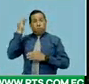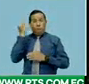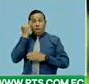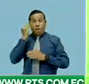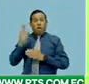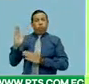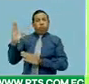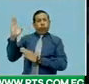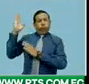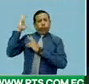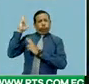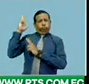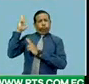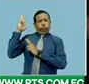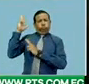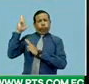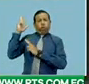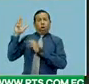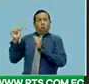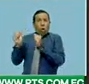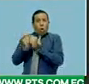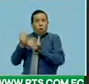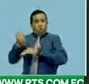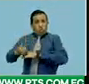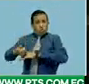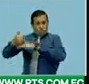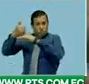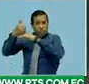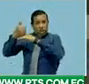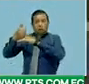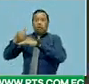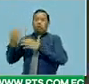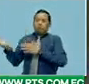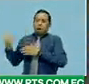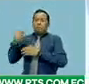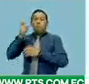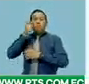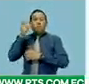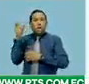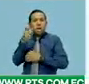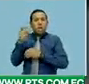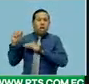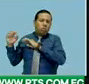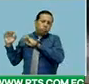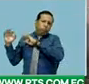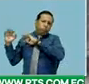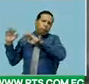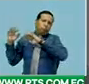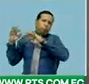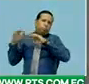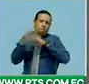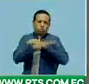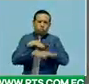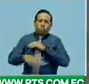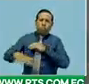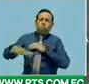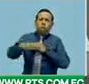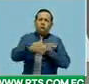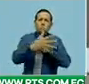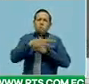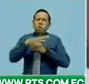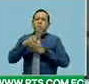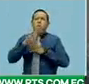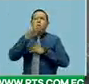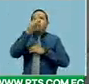Policía Nacional, funcionarios de asentamientos humanos irregulares y fiscalía llegaron al sitio donde cerca de 1,000 familias